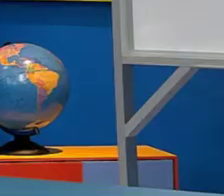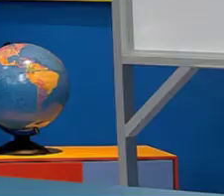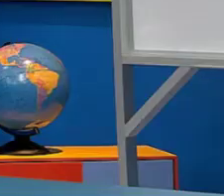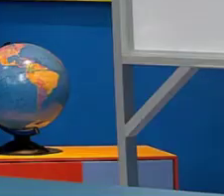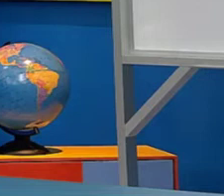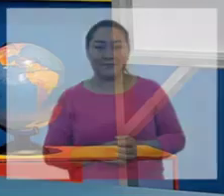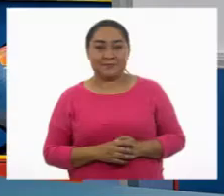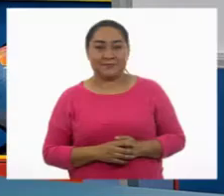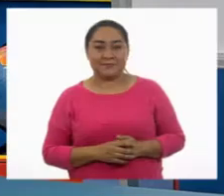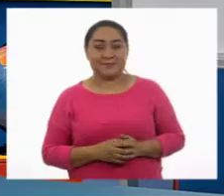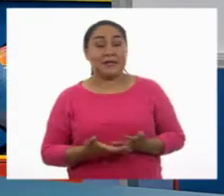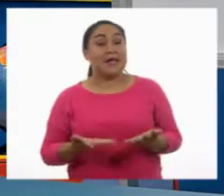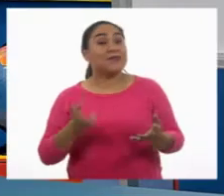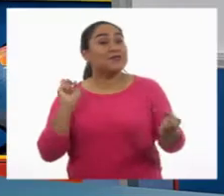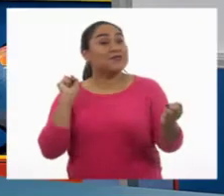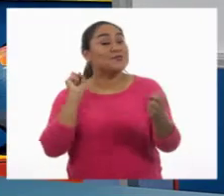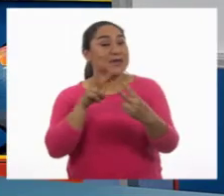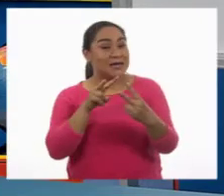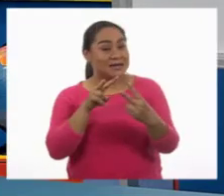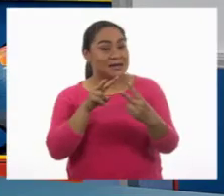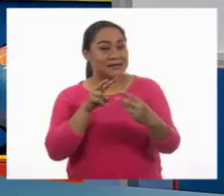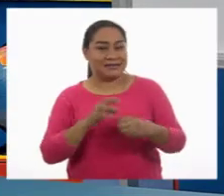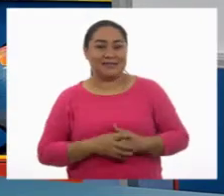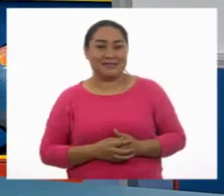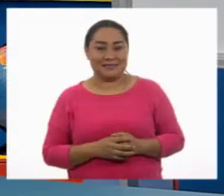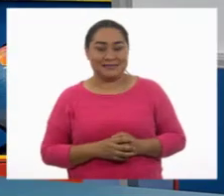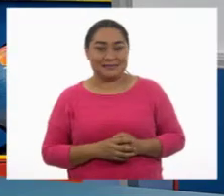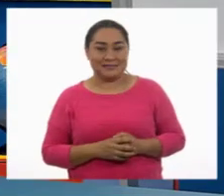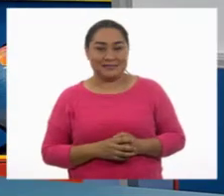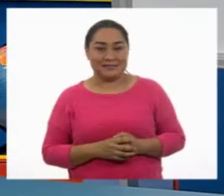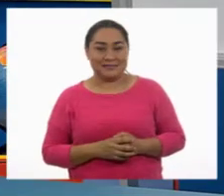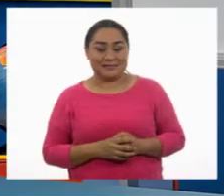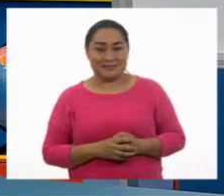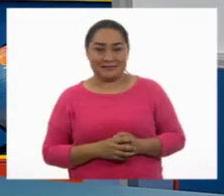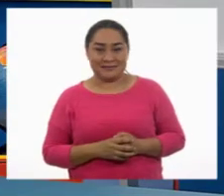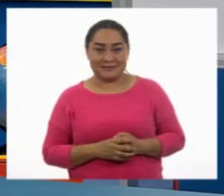Nos vemos. Timitalo.